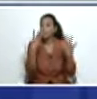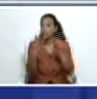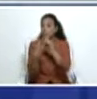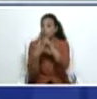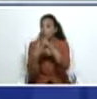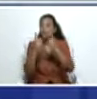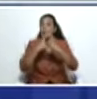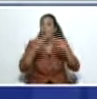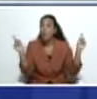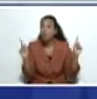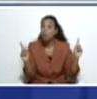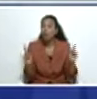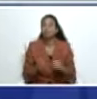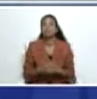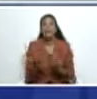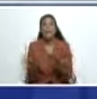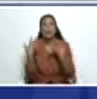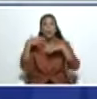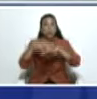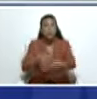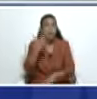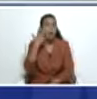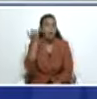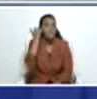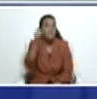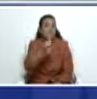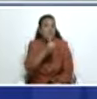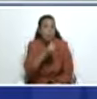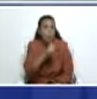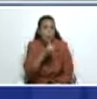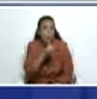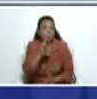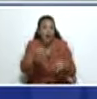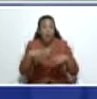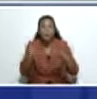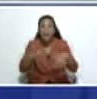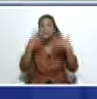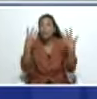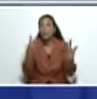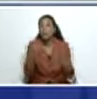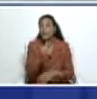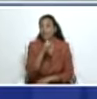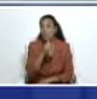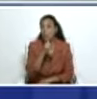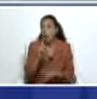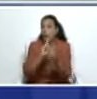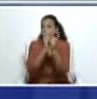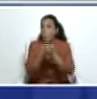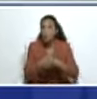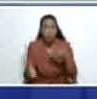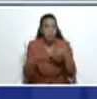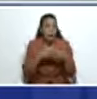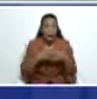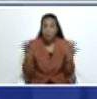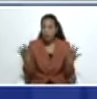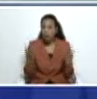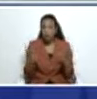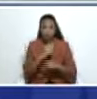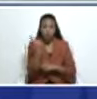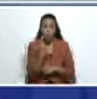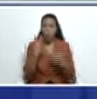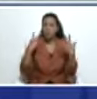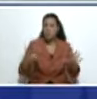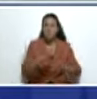transformación. E inclusive me llegó en los informes una novena T, no estoy cerrado a nada. Si